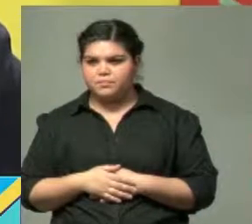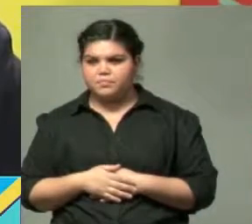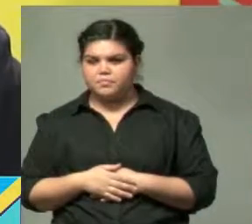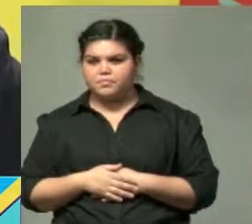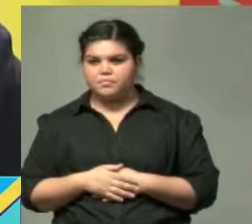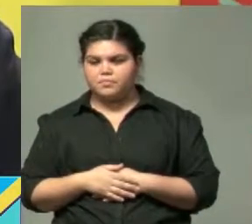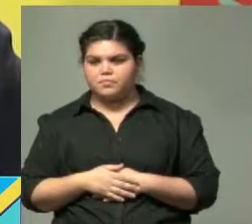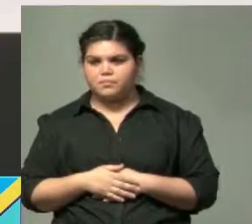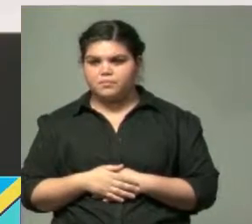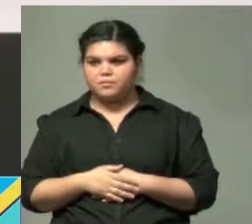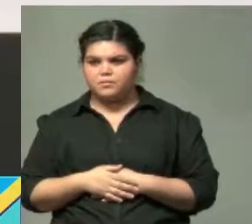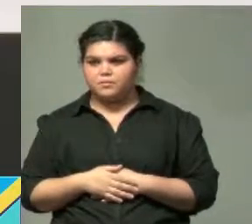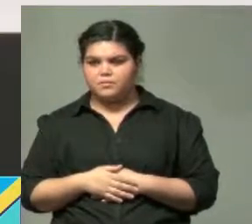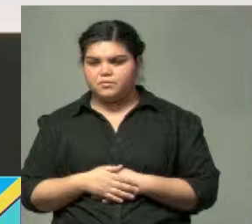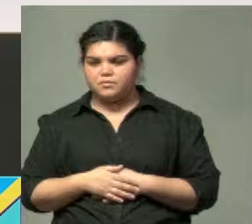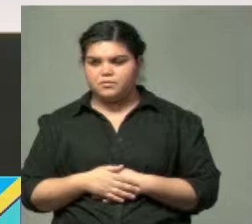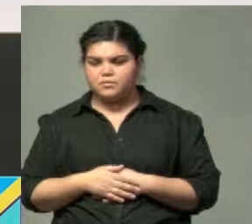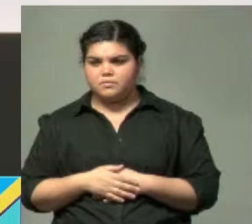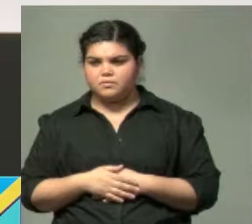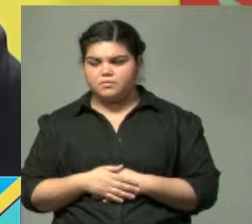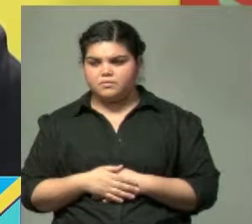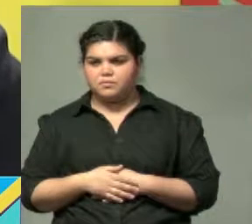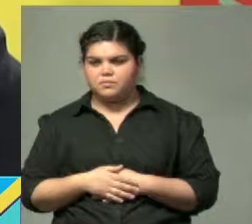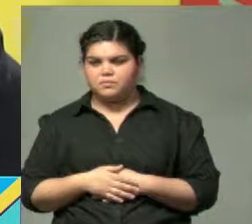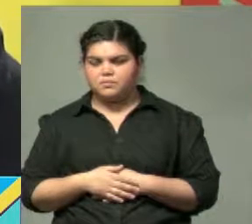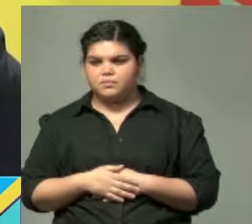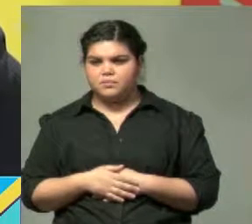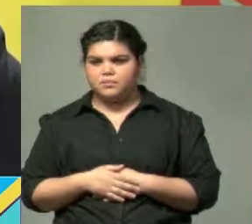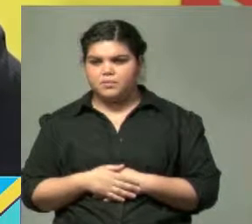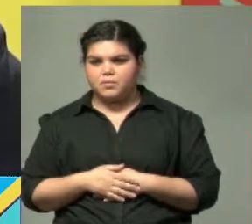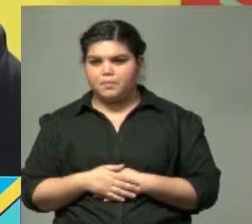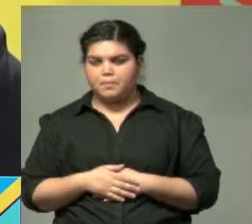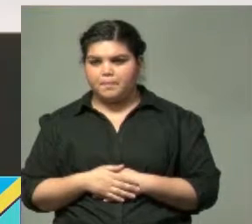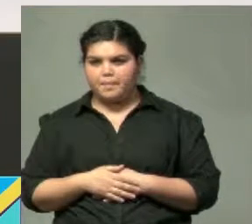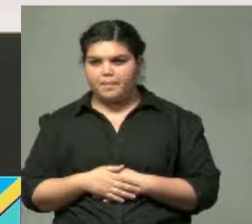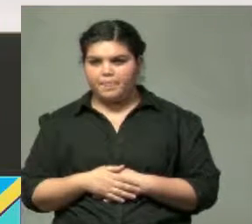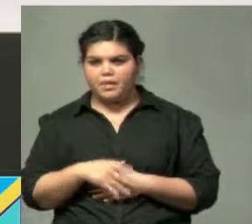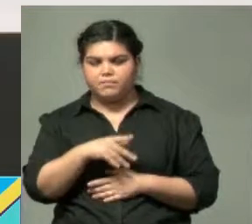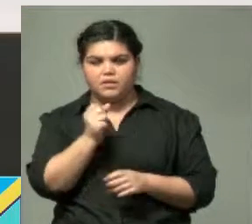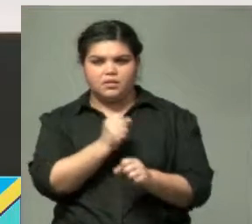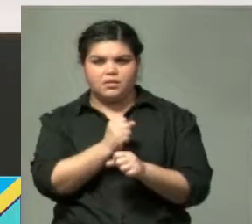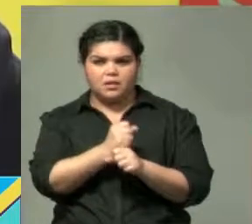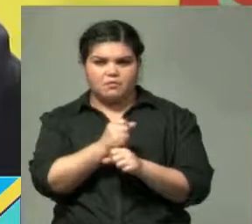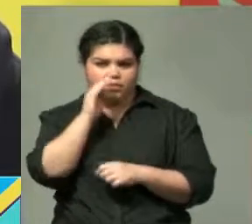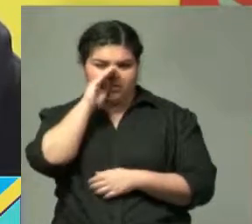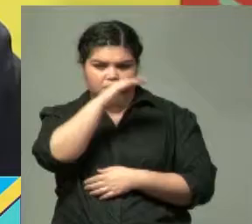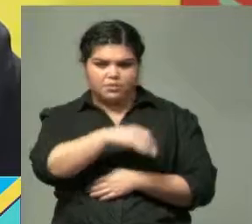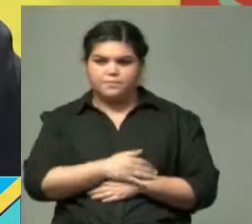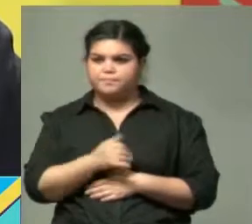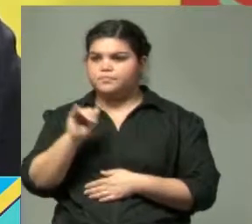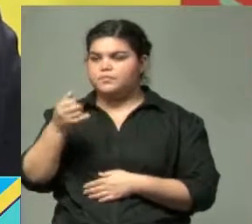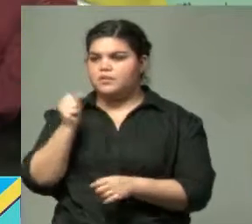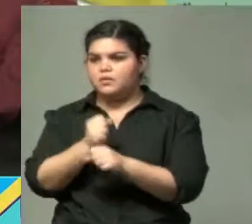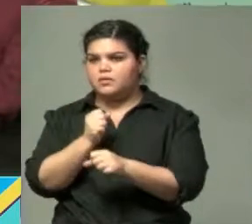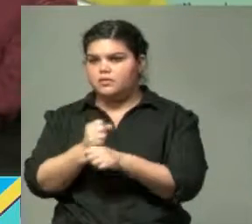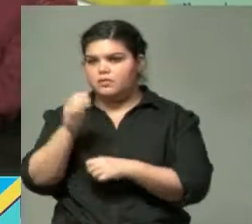flagelos más grandes que hay, por lo menos en lo que es Argentina y Latinoamérica en general. Trabajo en negro sería eso. Trabajo no registrado, trabajo en negro.